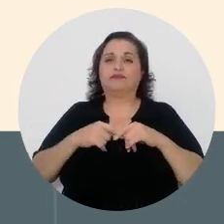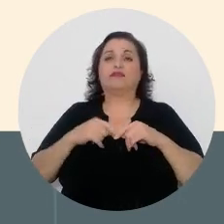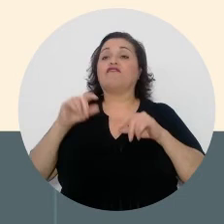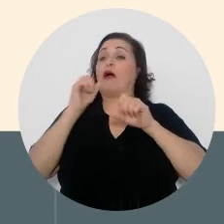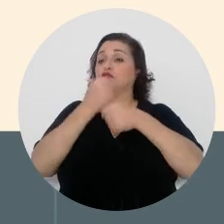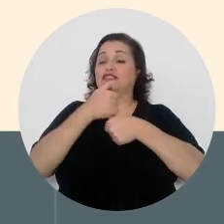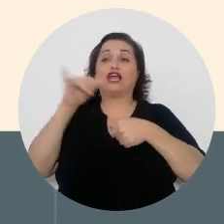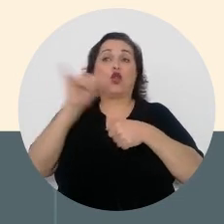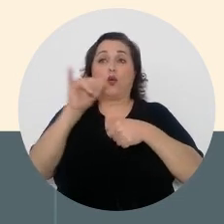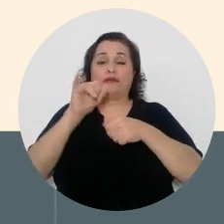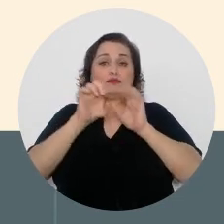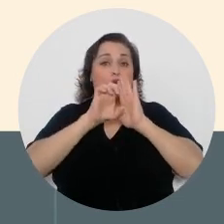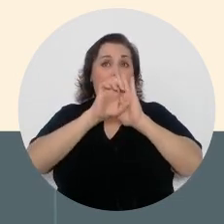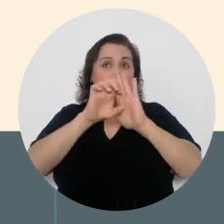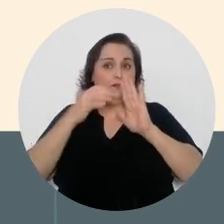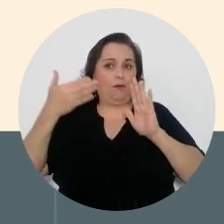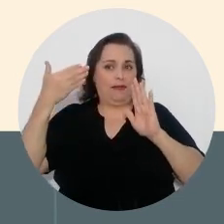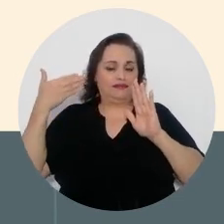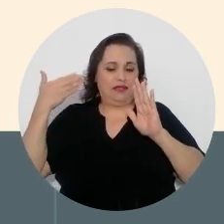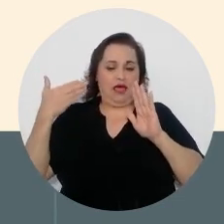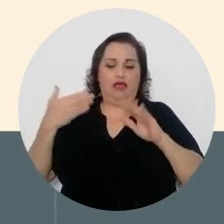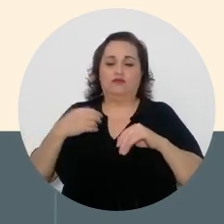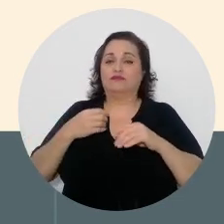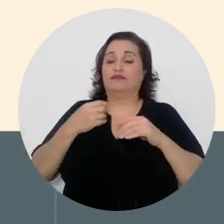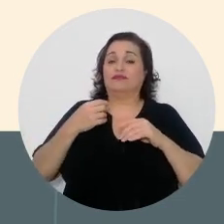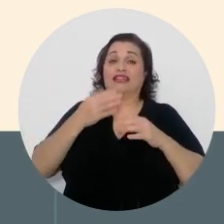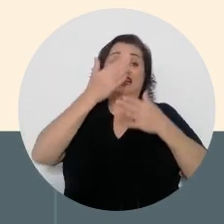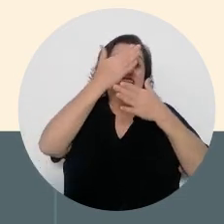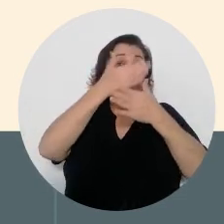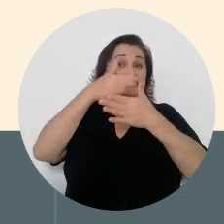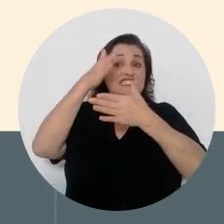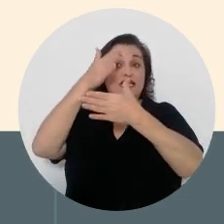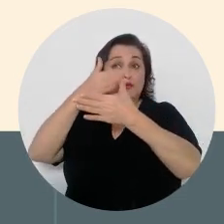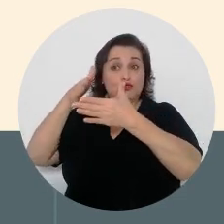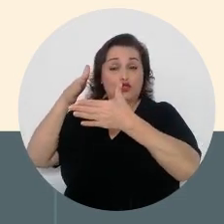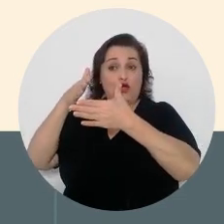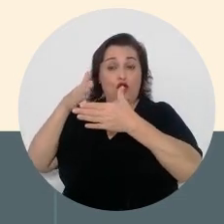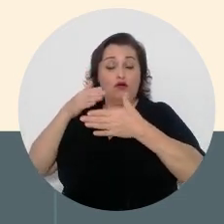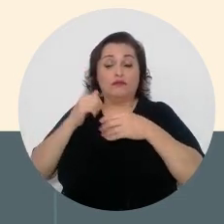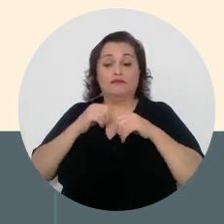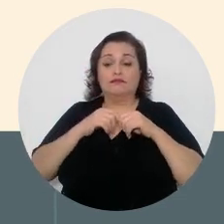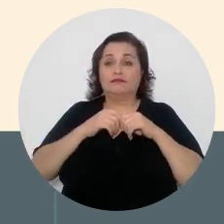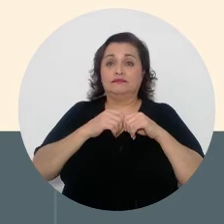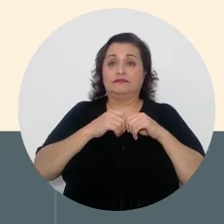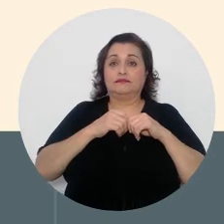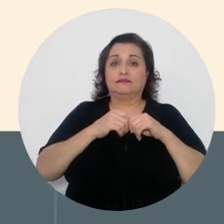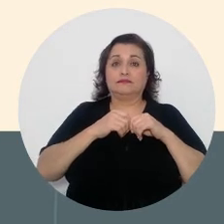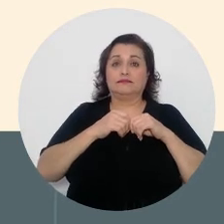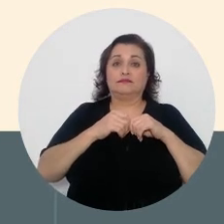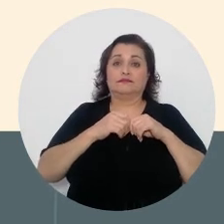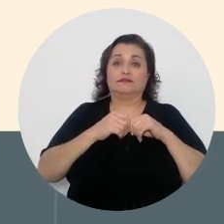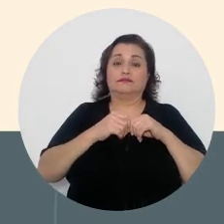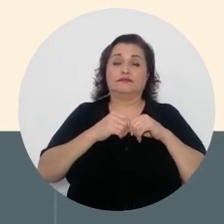Ahora, vamos a hacer lo mismo que hicimos en el ejemplo pasado. La distribución por